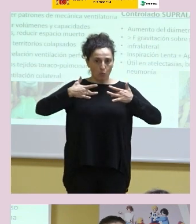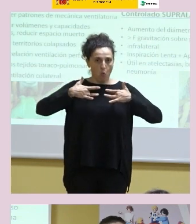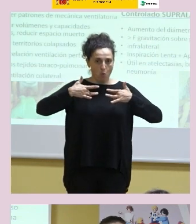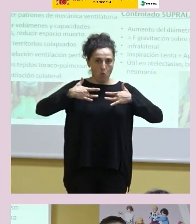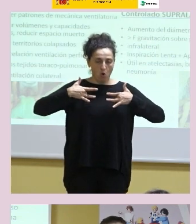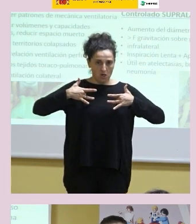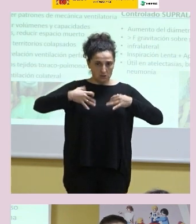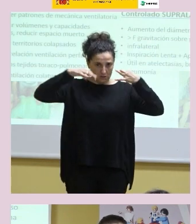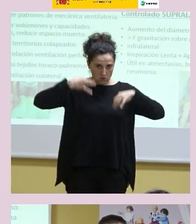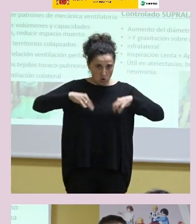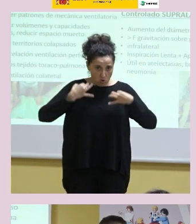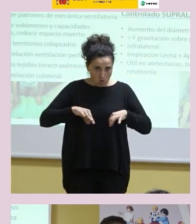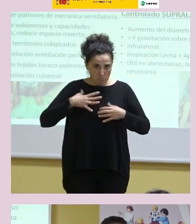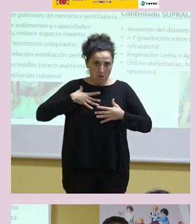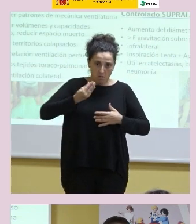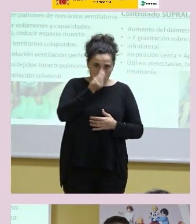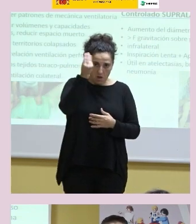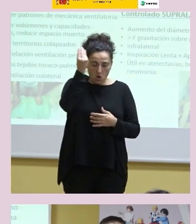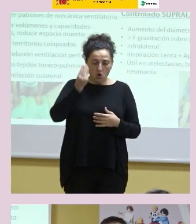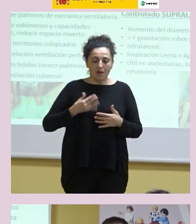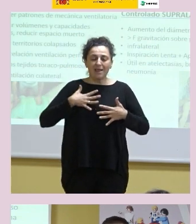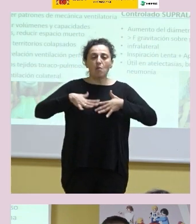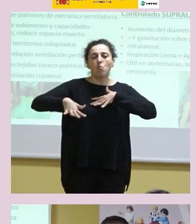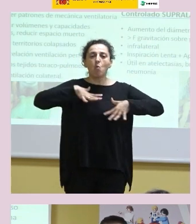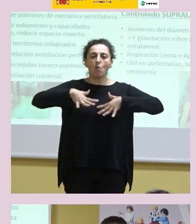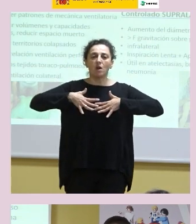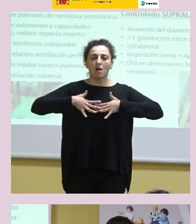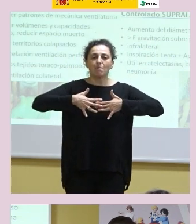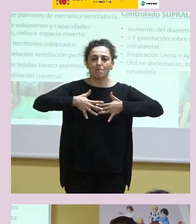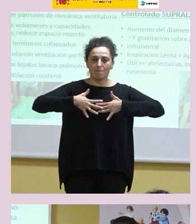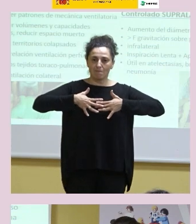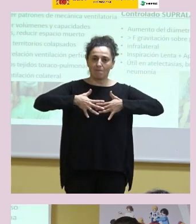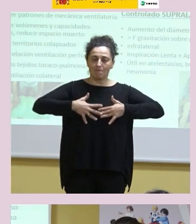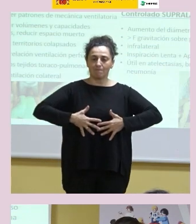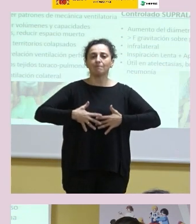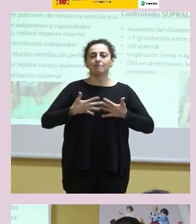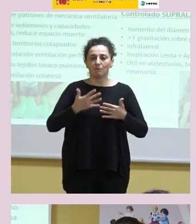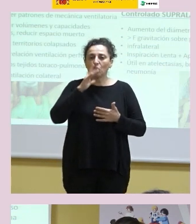y también sobre todo mejorar esa movilidad de la caja torácica que era muy pequeñita.